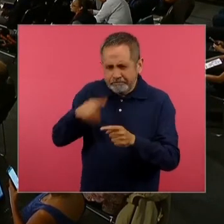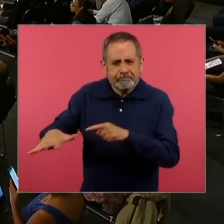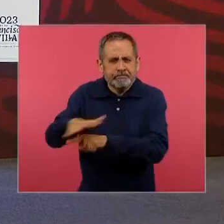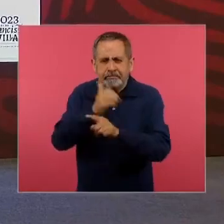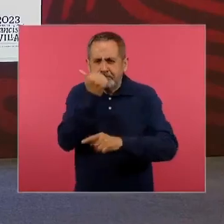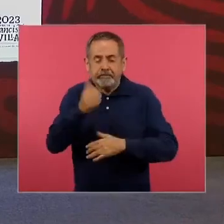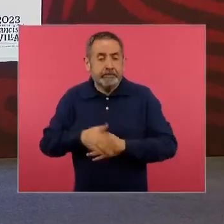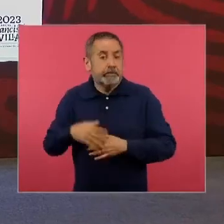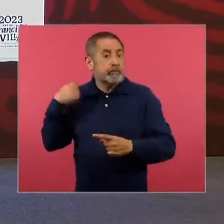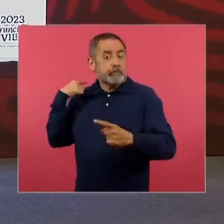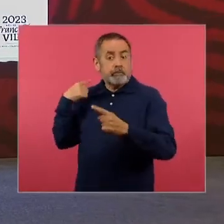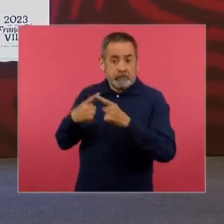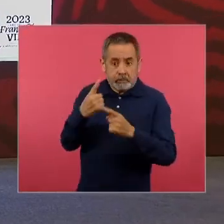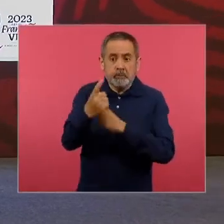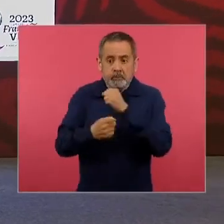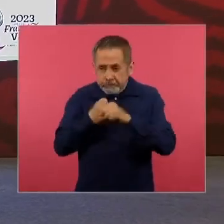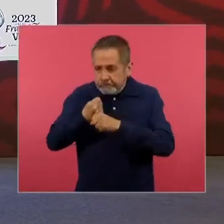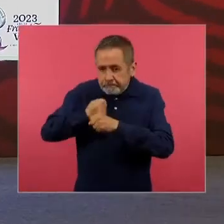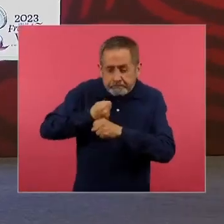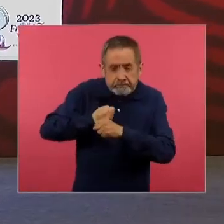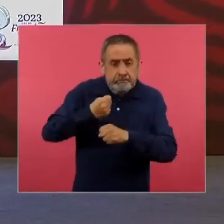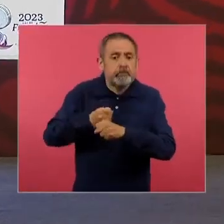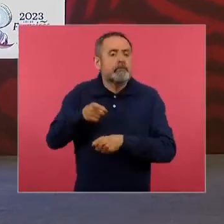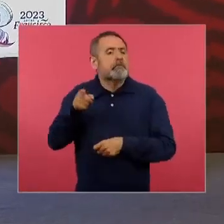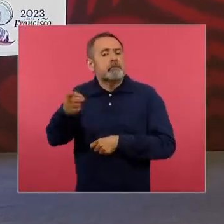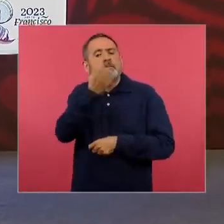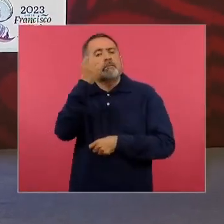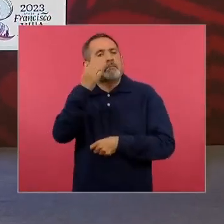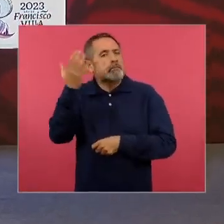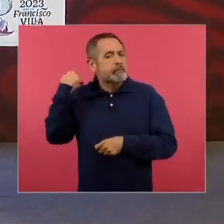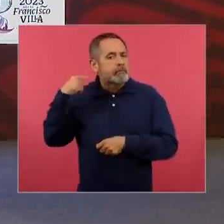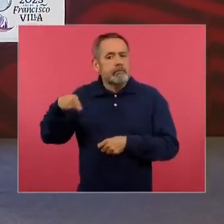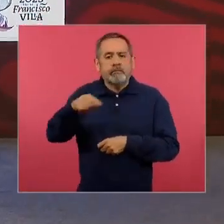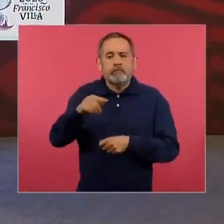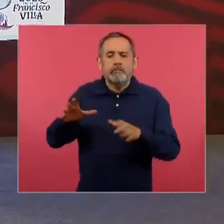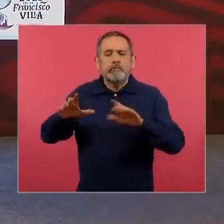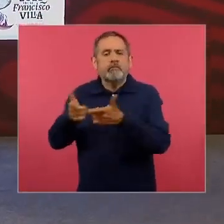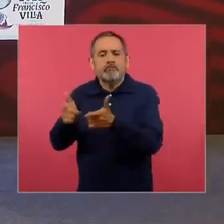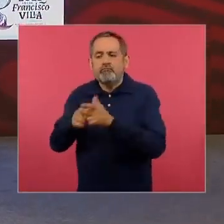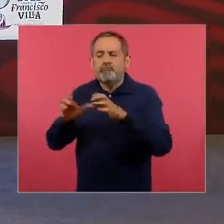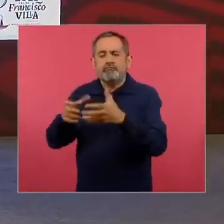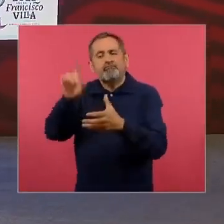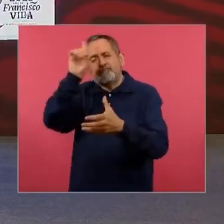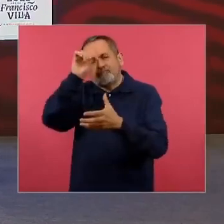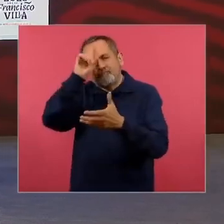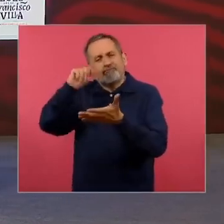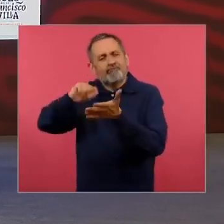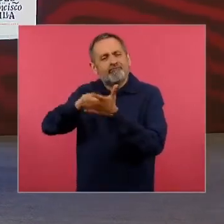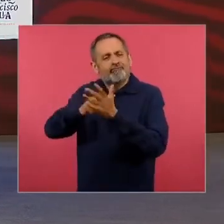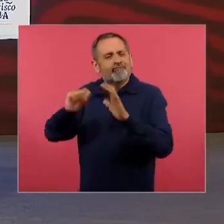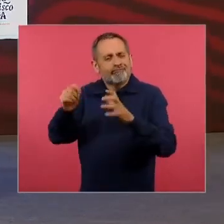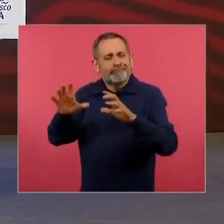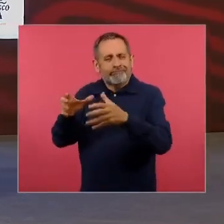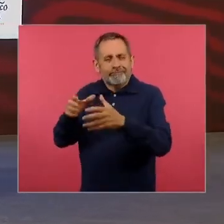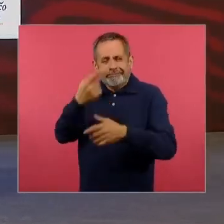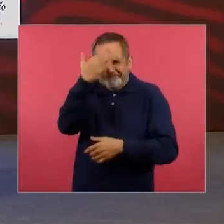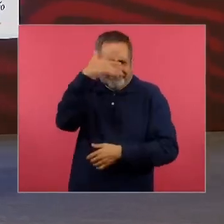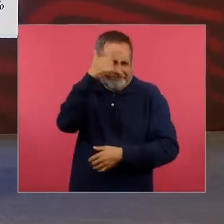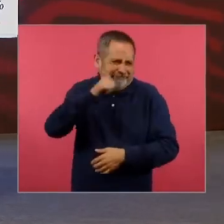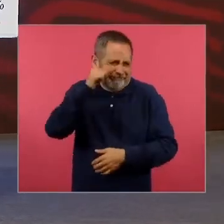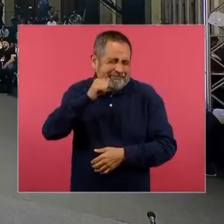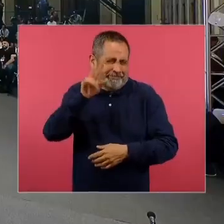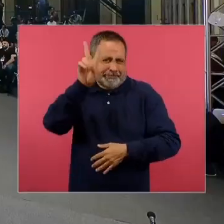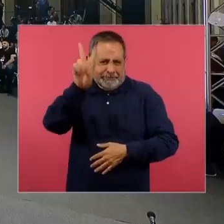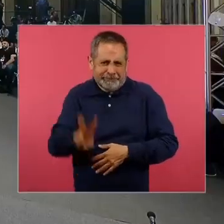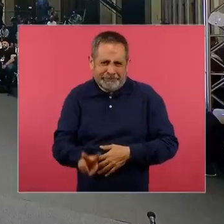durante todo este año escolar, en los consejos técnicos escolares. Todos ustedes saben, o muchos de ustedes saben, los viernes últimos